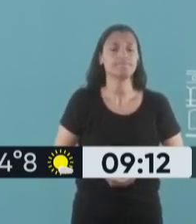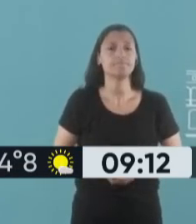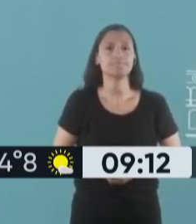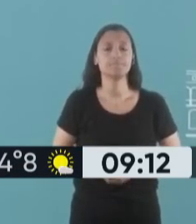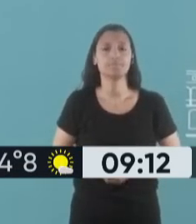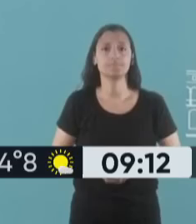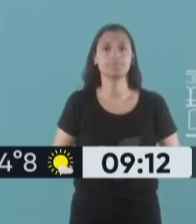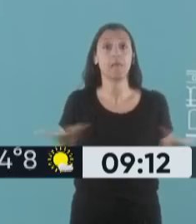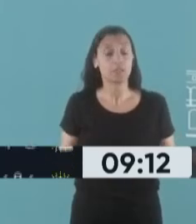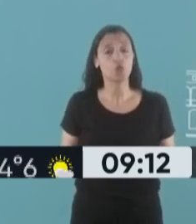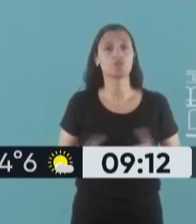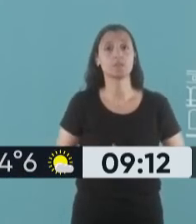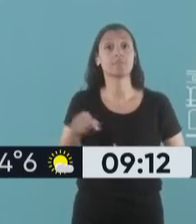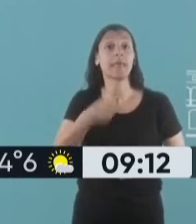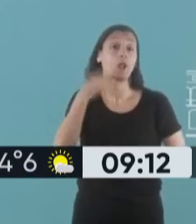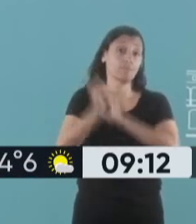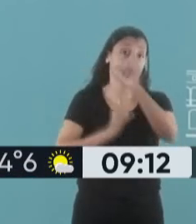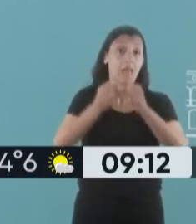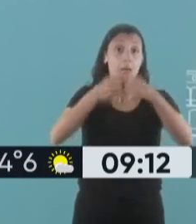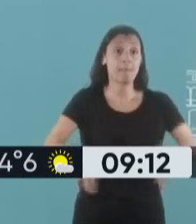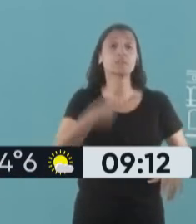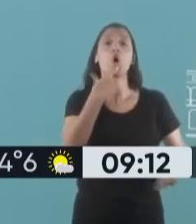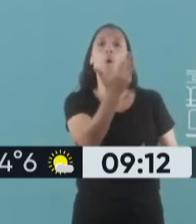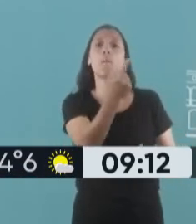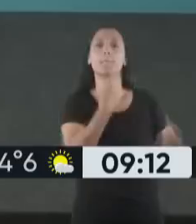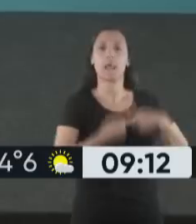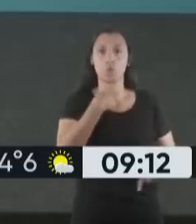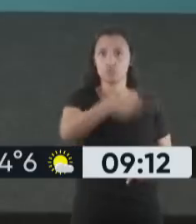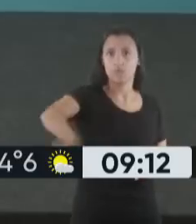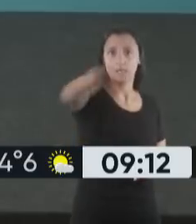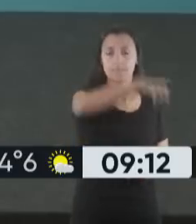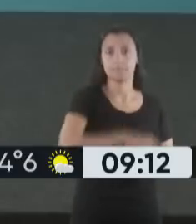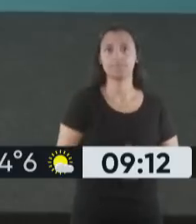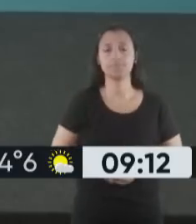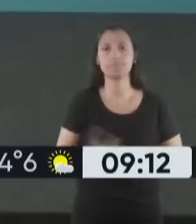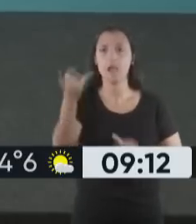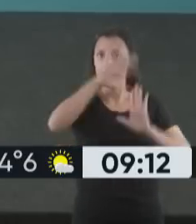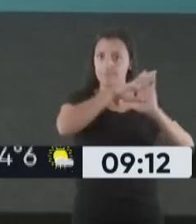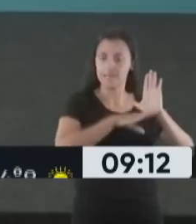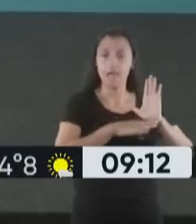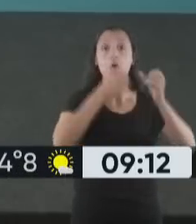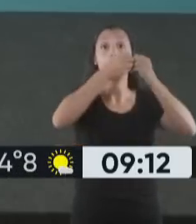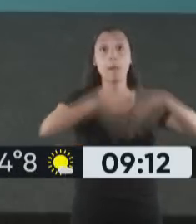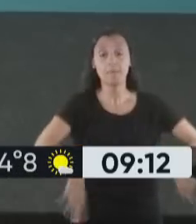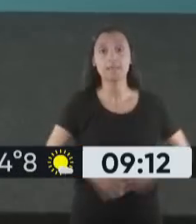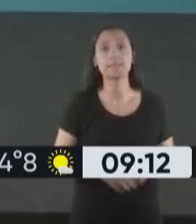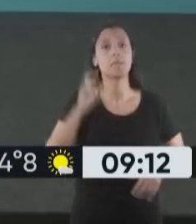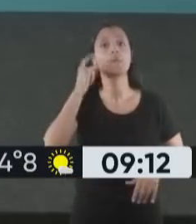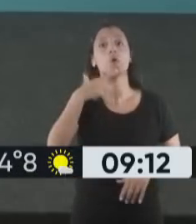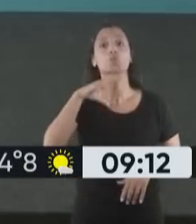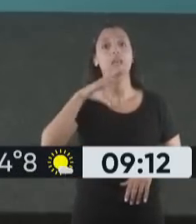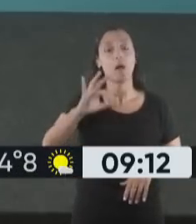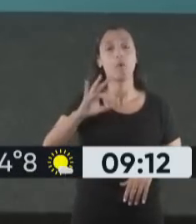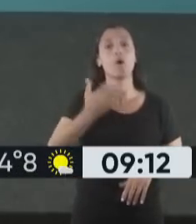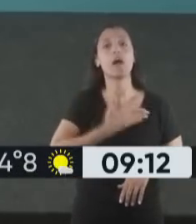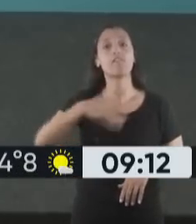90. Así que quería comenzar con esto y ahora voy con las preguntas de ustedes que tengo aquí el listado. Comenzamos con Gustavo Aguarab,